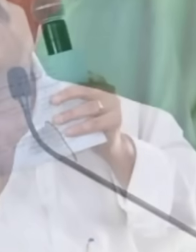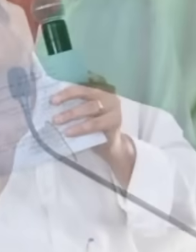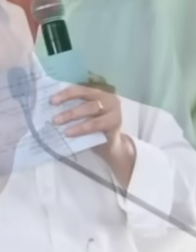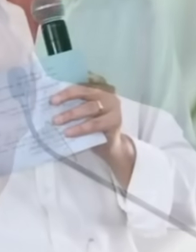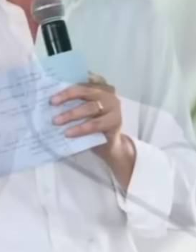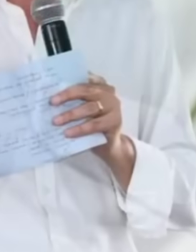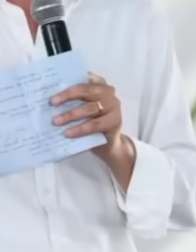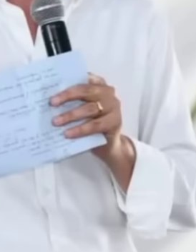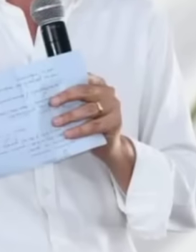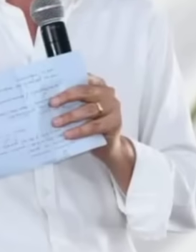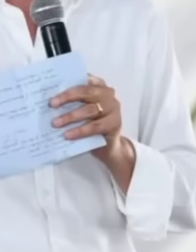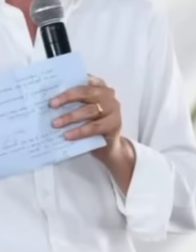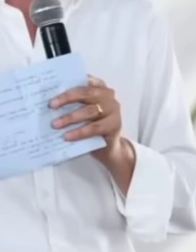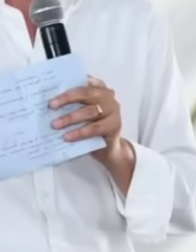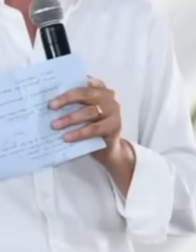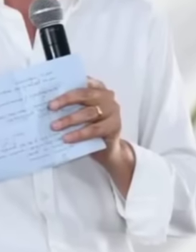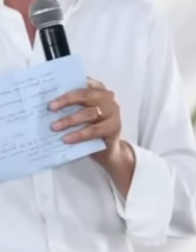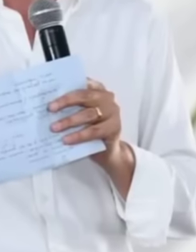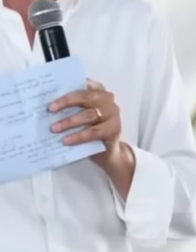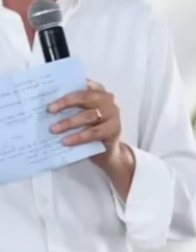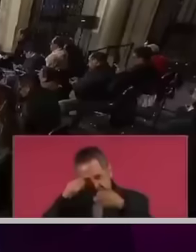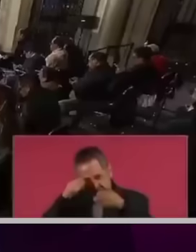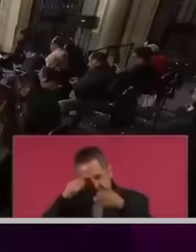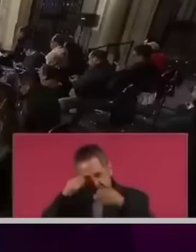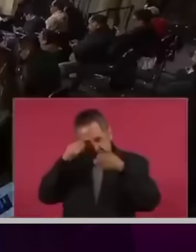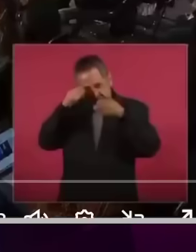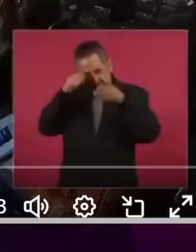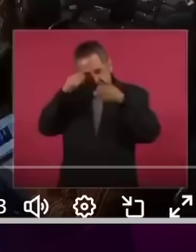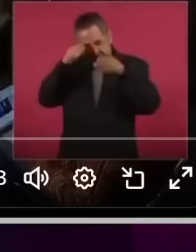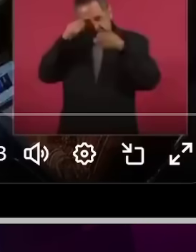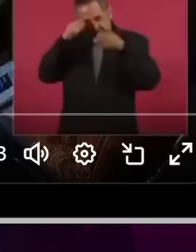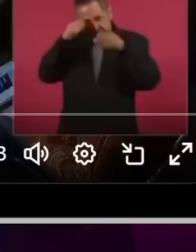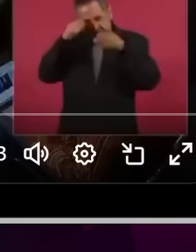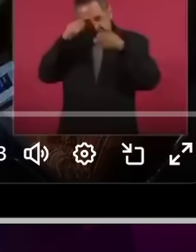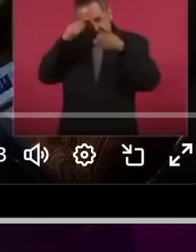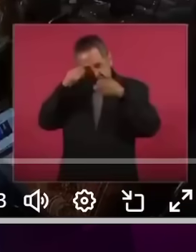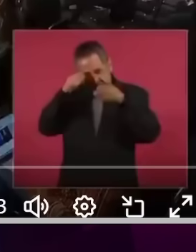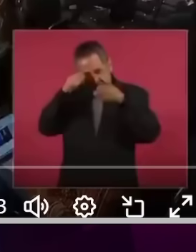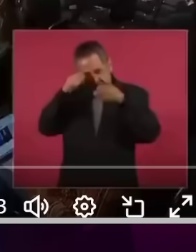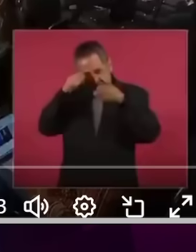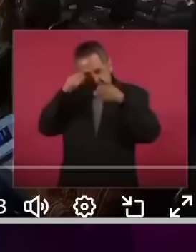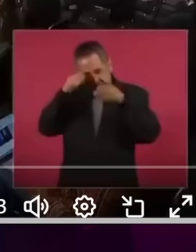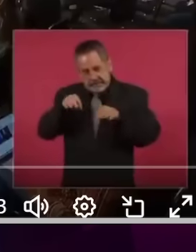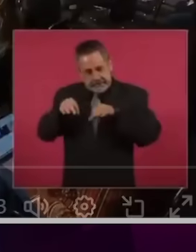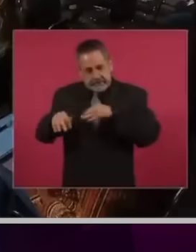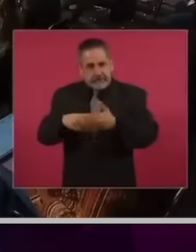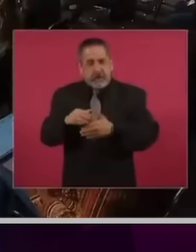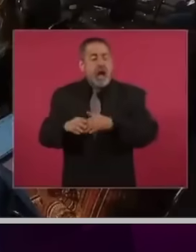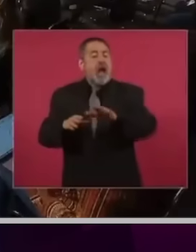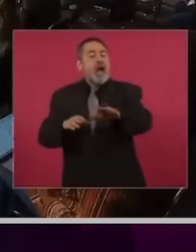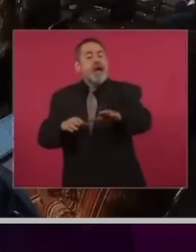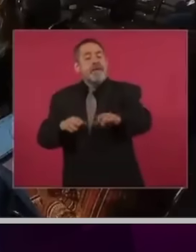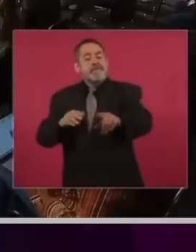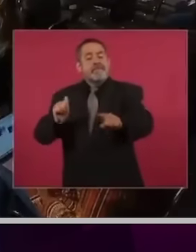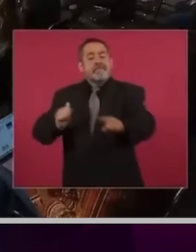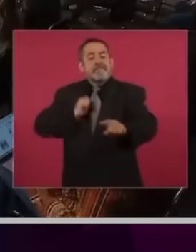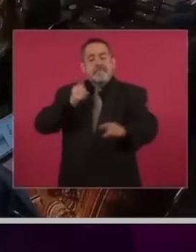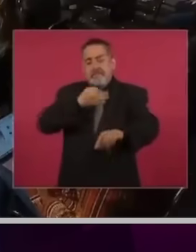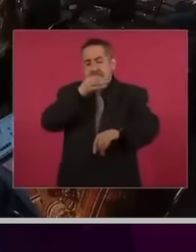la oposición y sus medios, que ya conocemos muy bien. Esto es parte de lo que mencionó. Mucho para